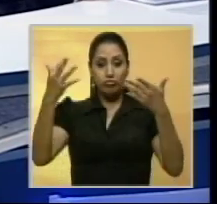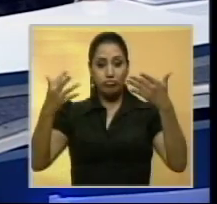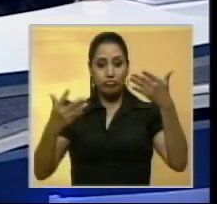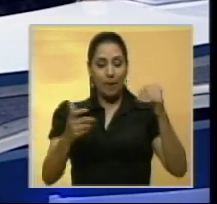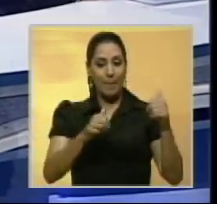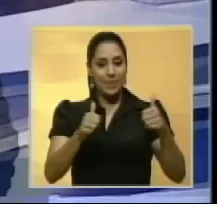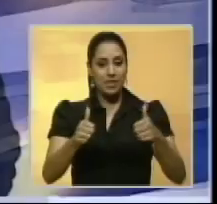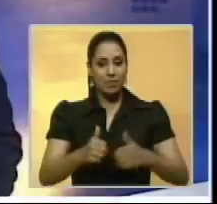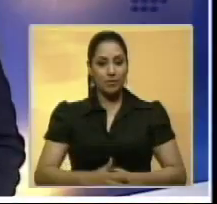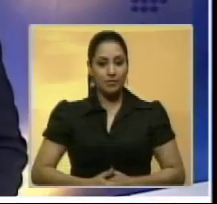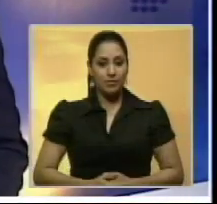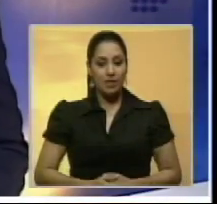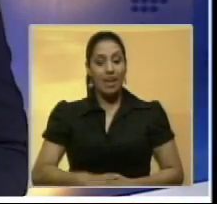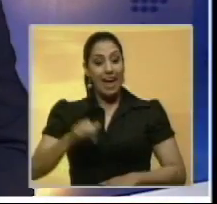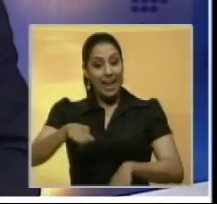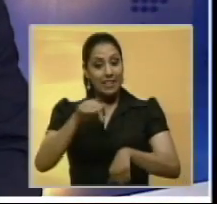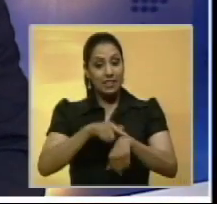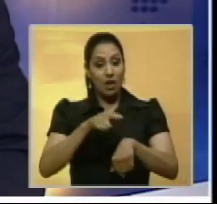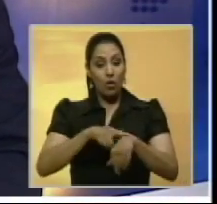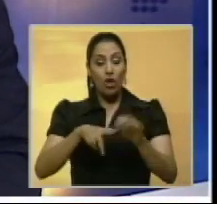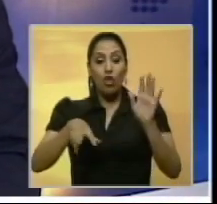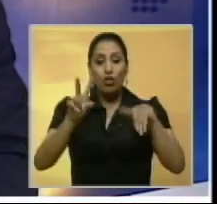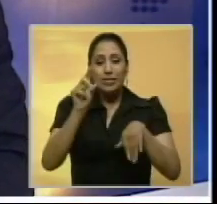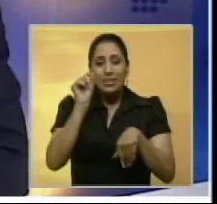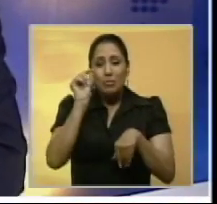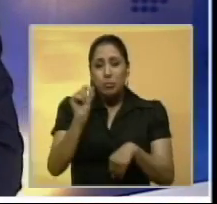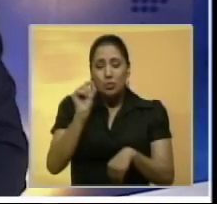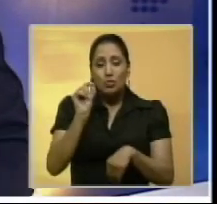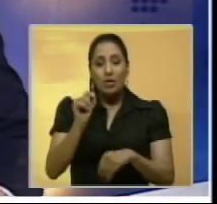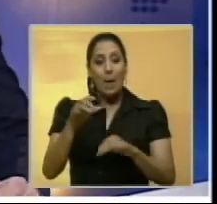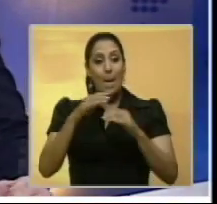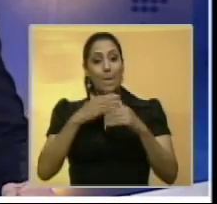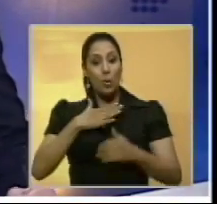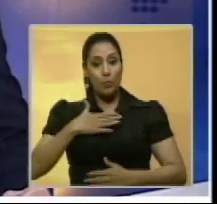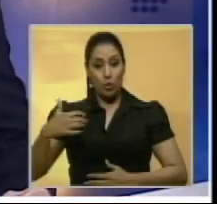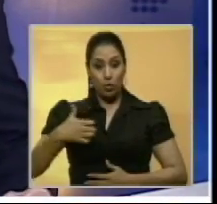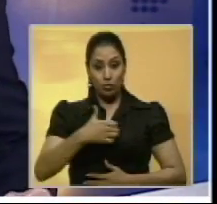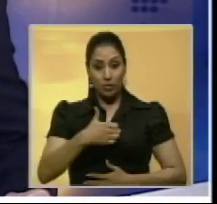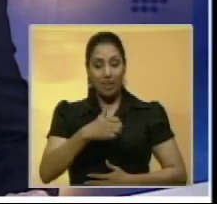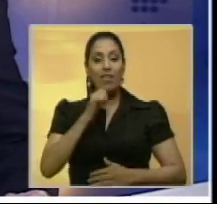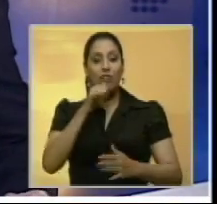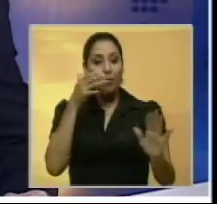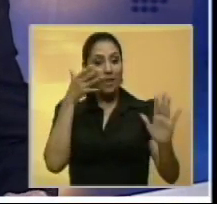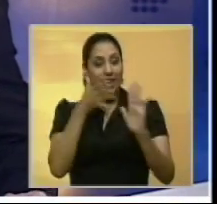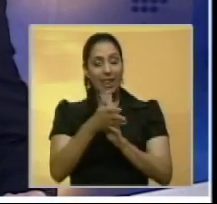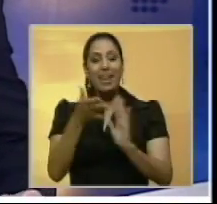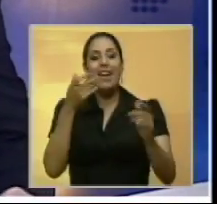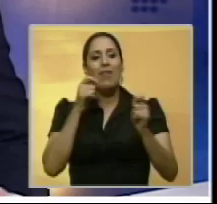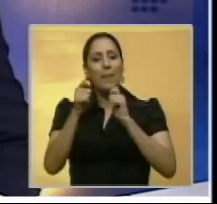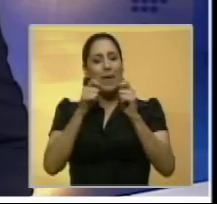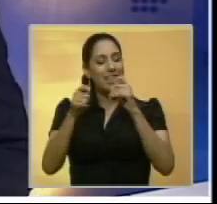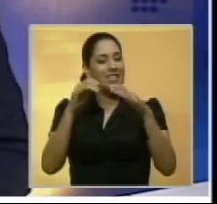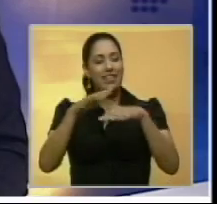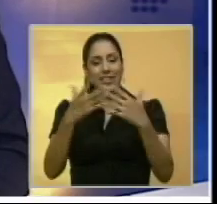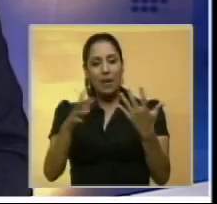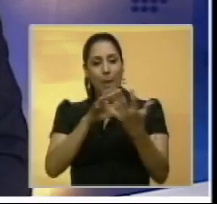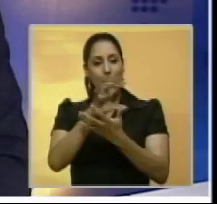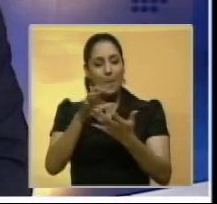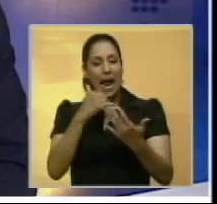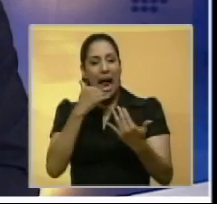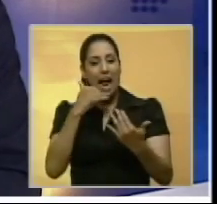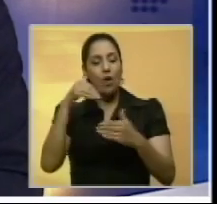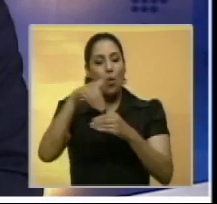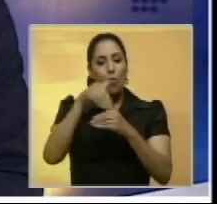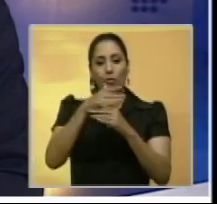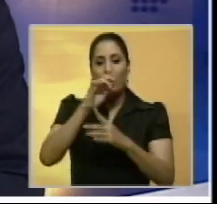detalles. Comenzamos. A esta hora, 12 en punto, la Mesa de la Unidad ofrece rueda de prensa sobre el referendo revocatorio y agenda de